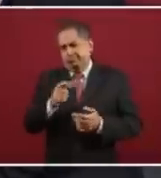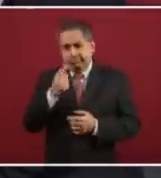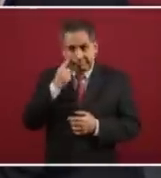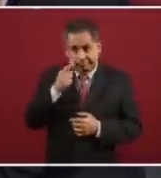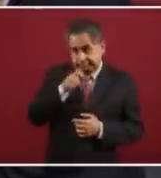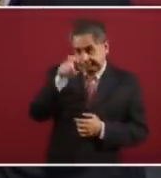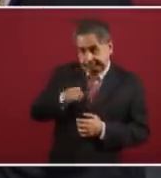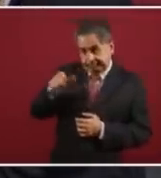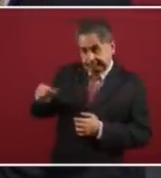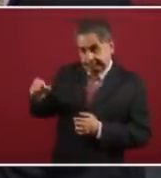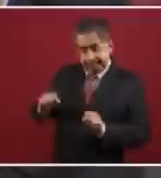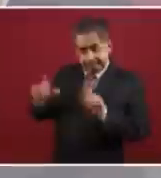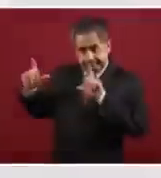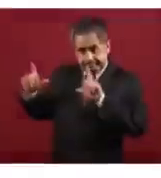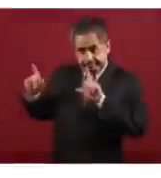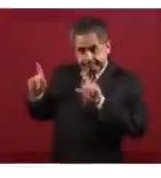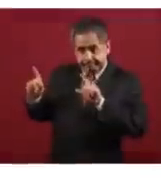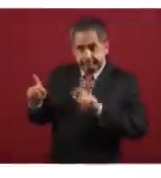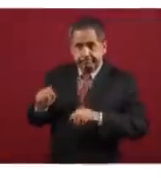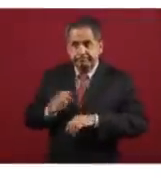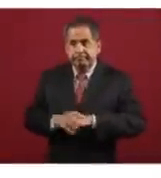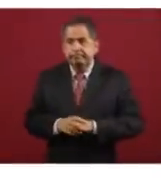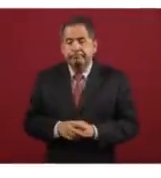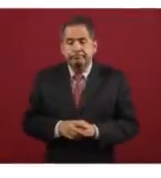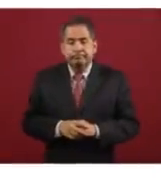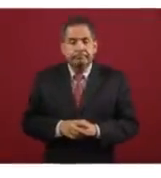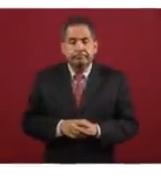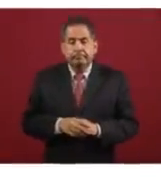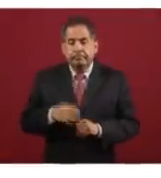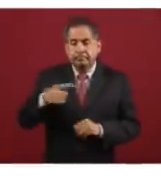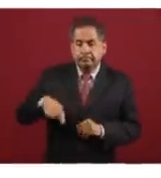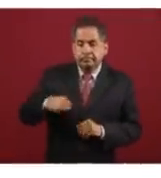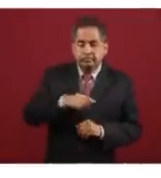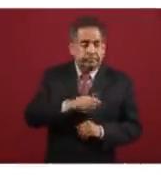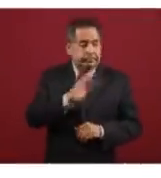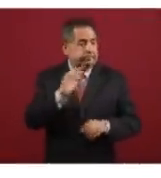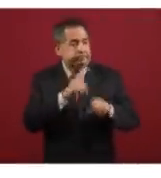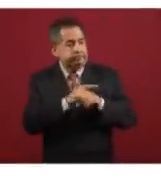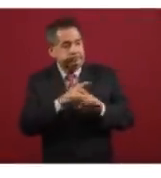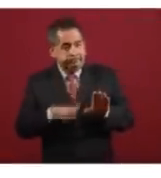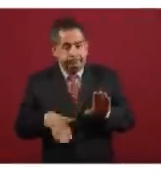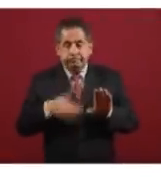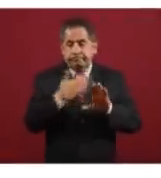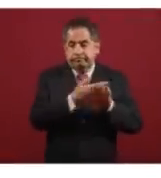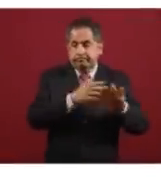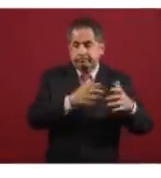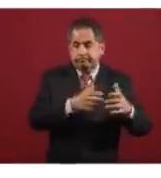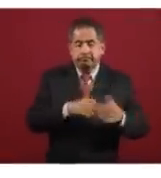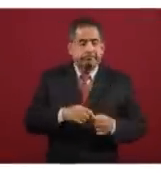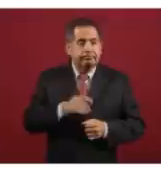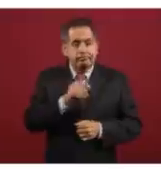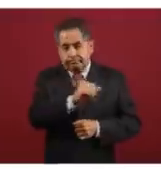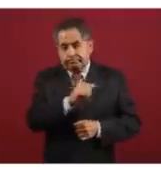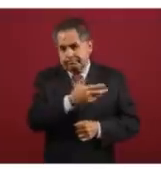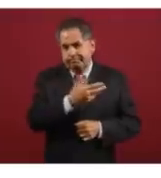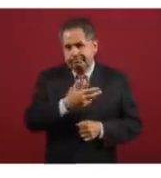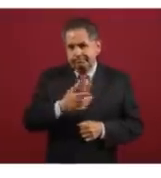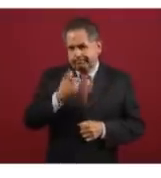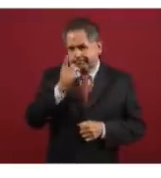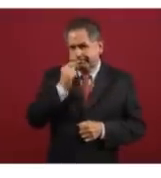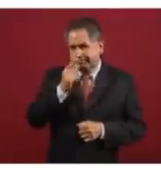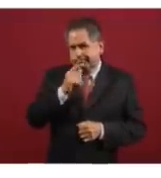columnas, las agresiones a las fuerzas federales, más de 5,000